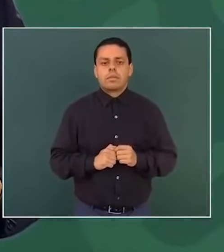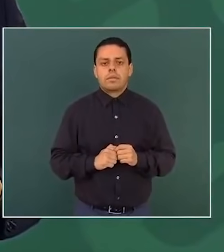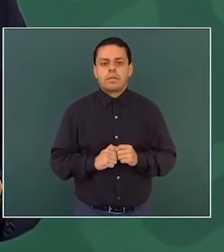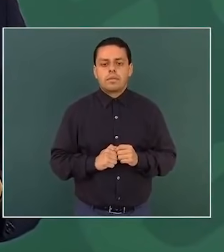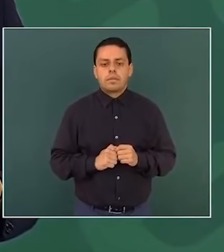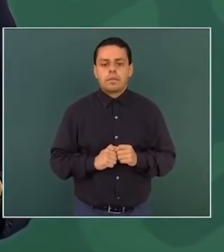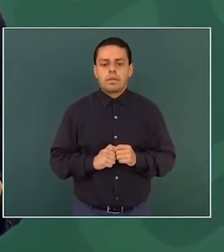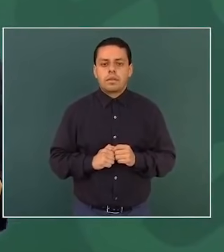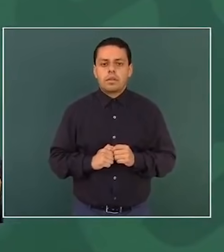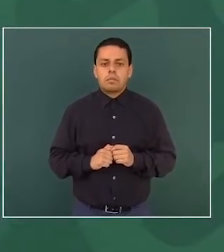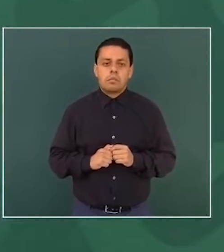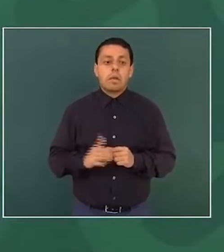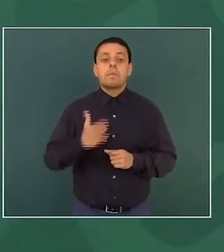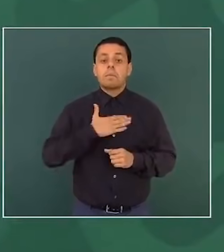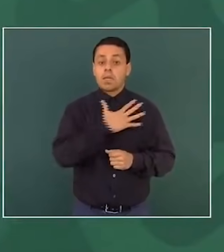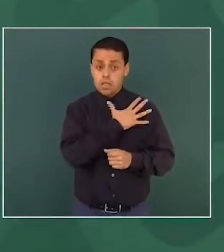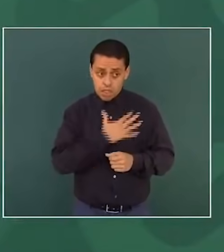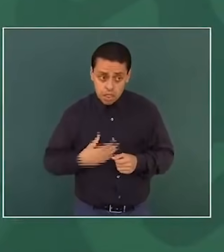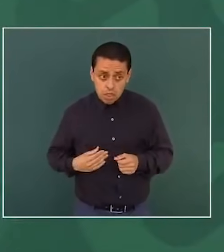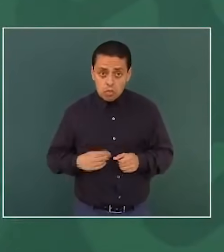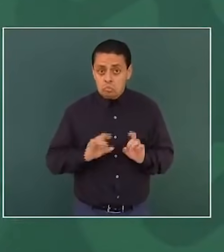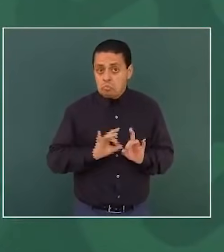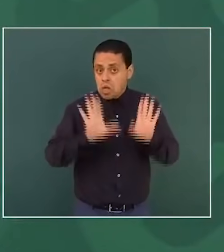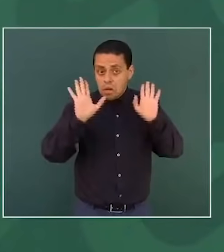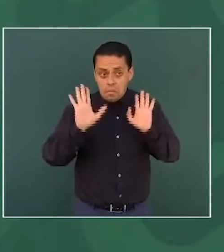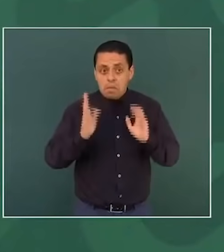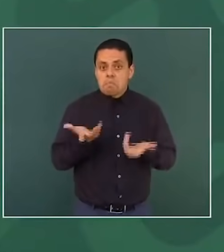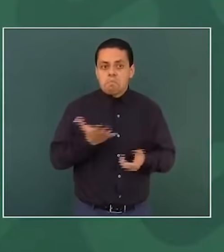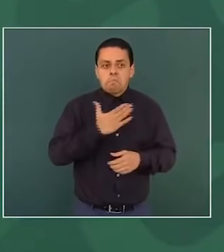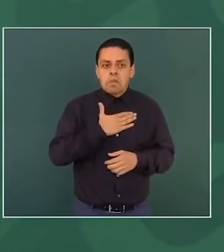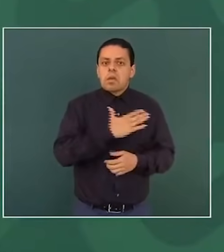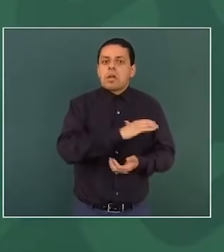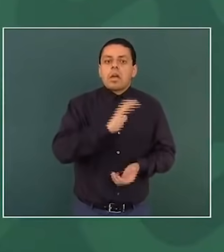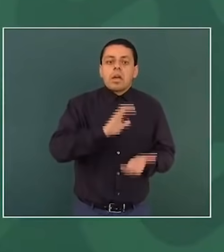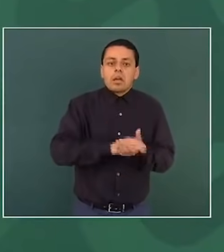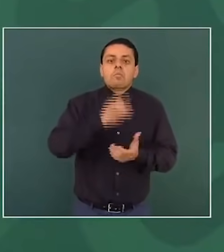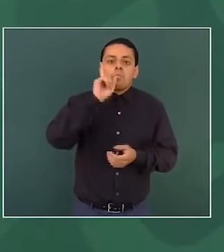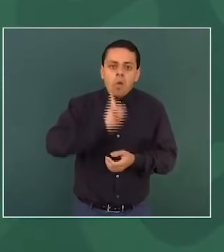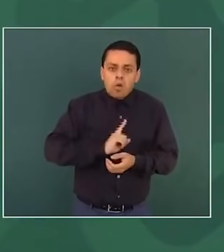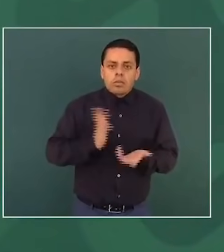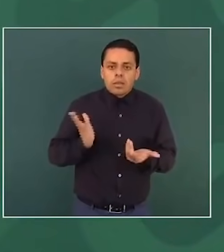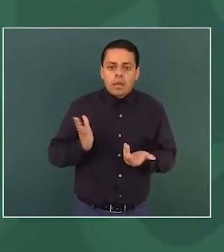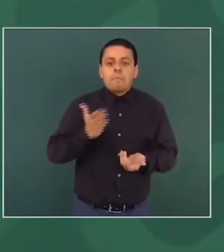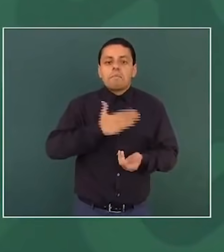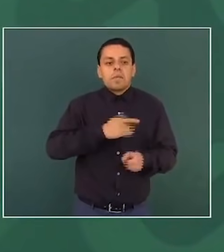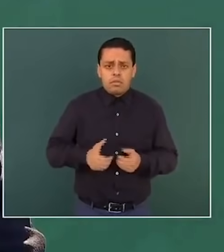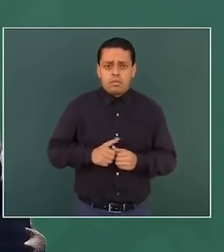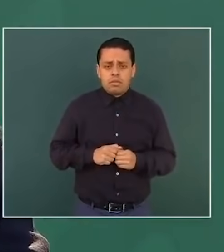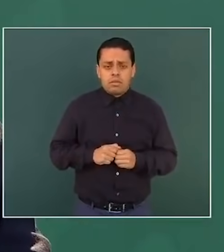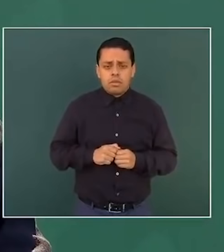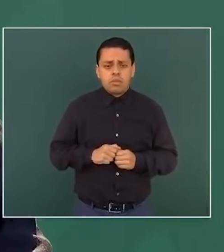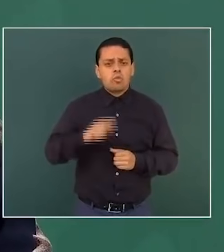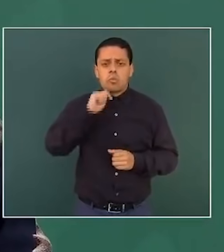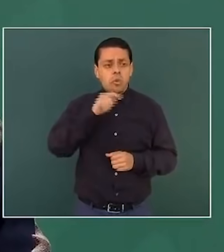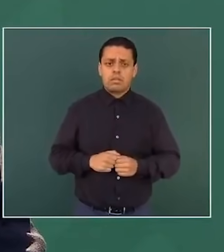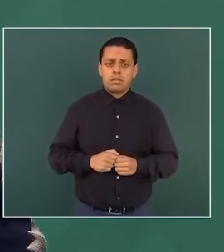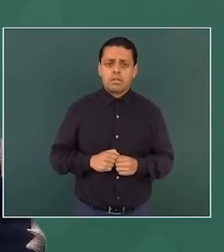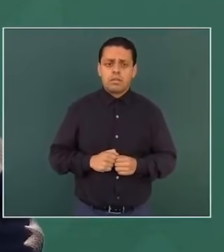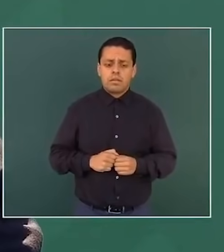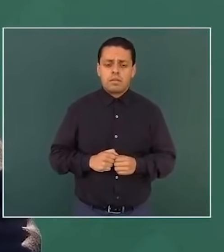sea mi hijo mi esposa mis hermanos quien sea